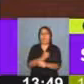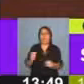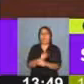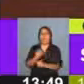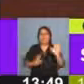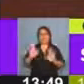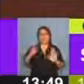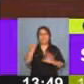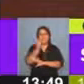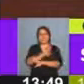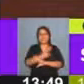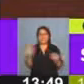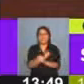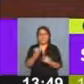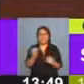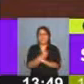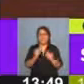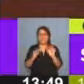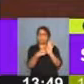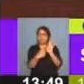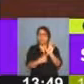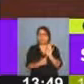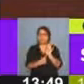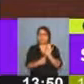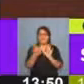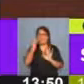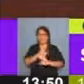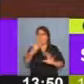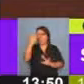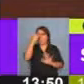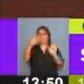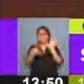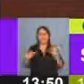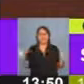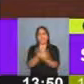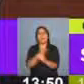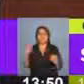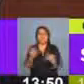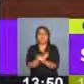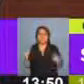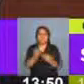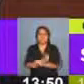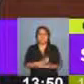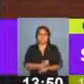ordenado y las normas transitorias, queda aprobada la reforma de la Constitución.